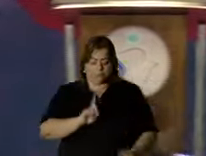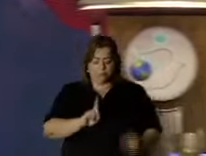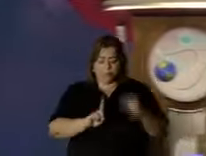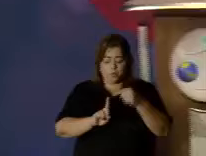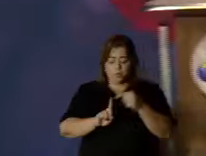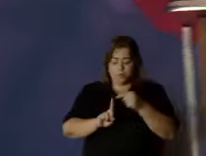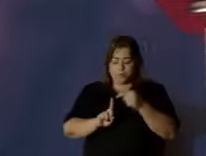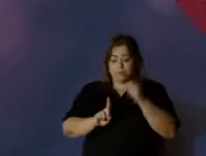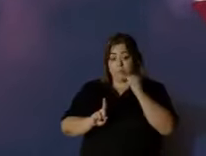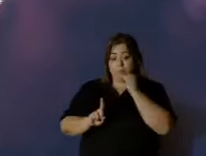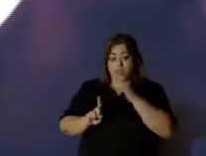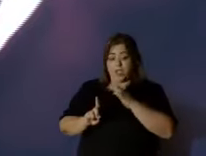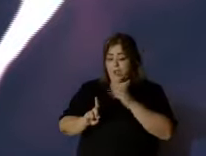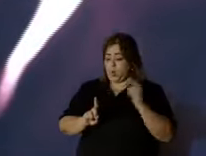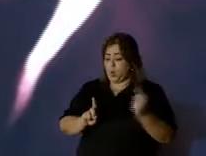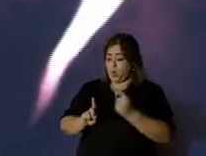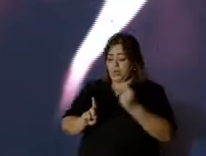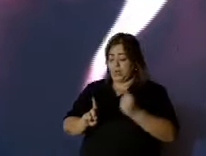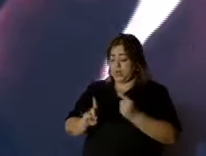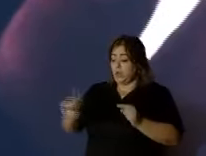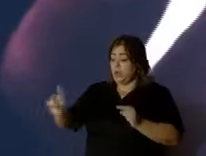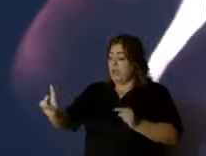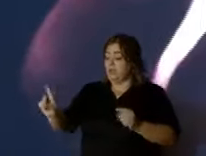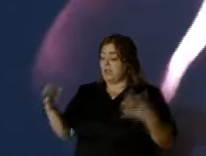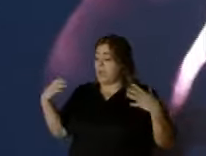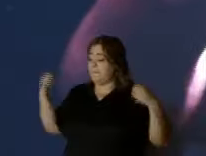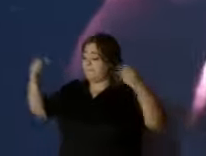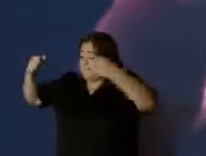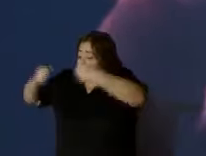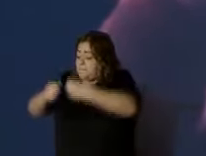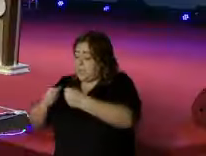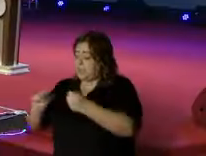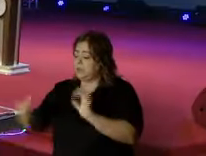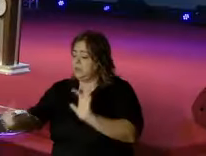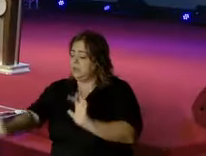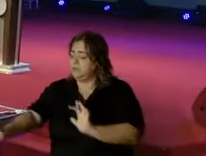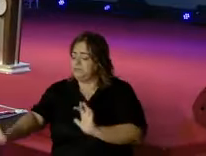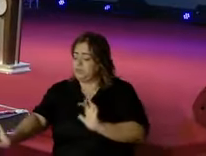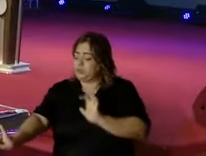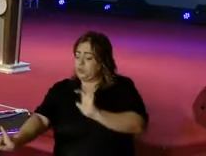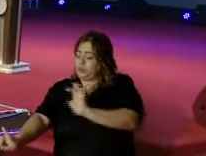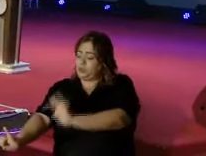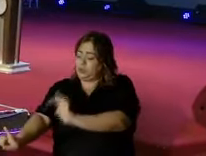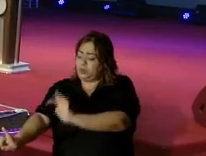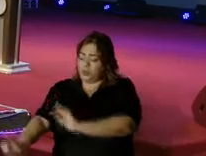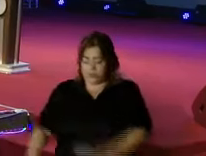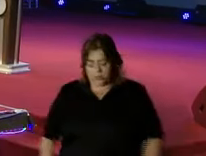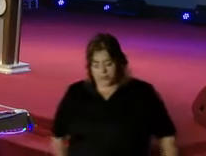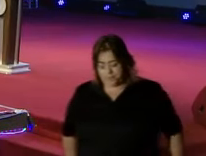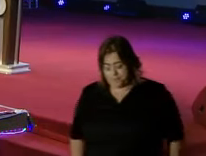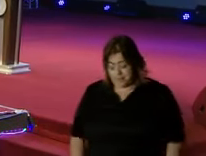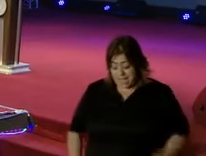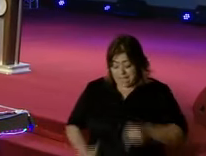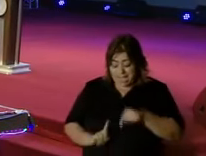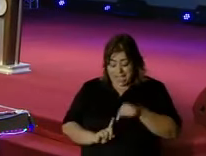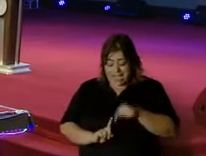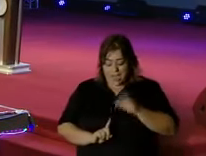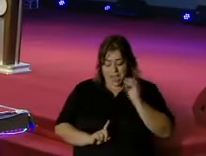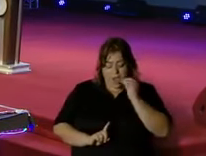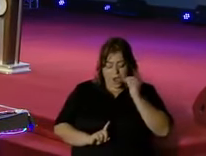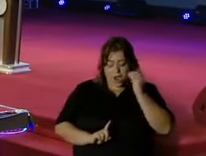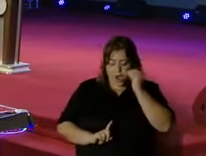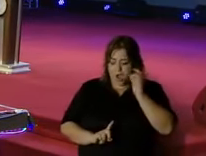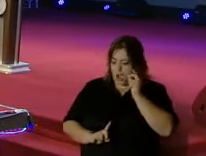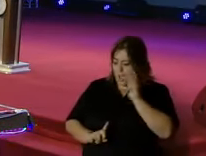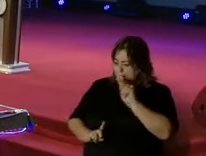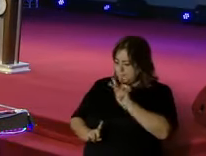salva. Mire, hermano, ella estaba en la casa. Ella vio la multitud. Ella vio todos los impedimentos para llegar allí.